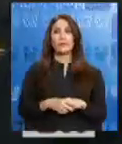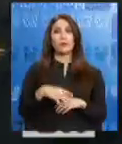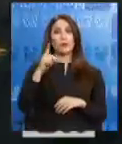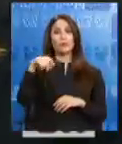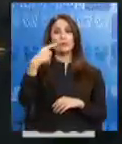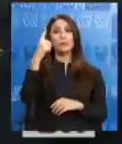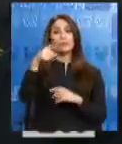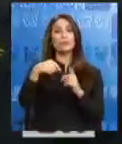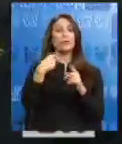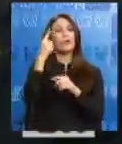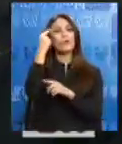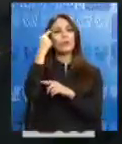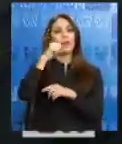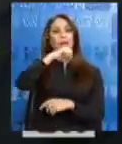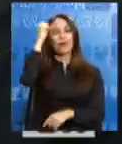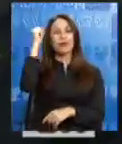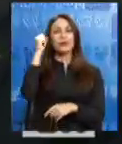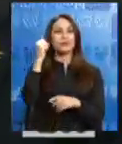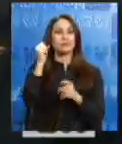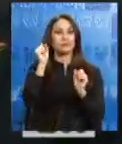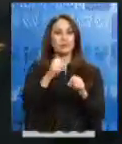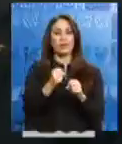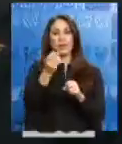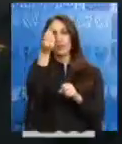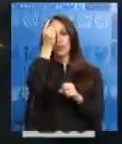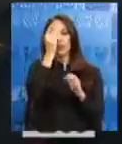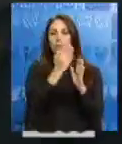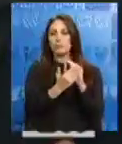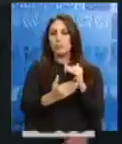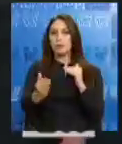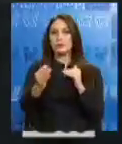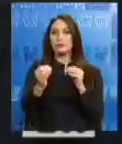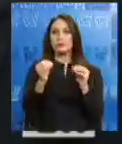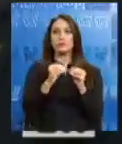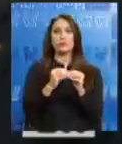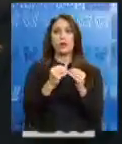gobierno no tendrá ningún problema en reestructurar la deuda más cara, y